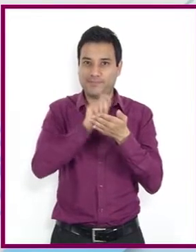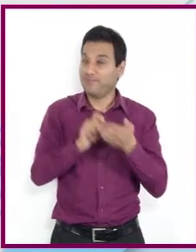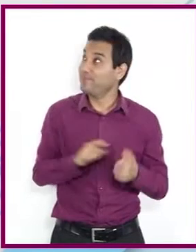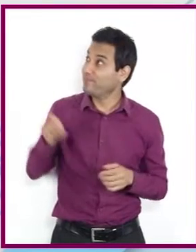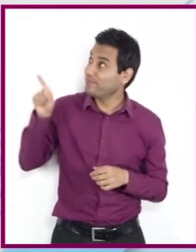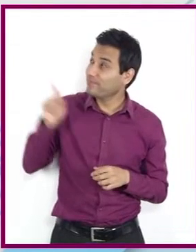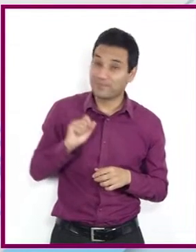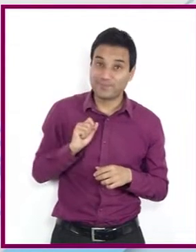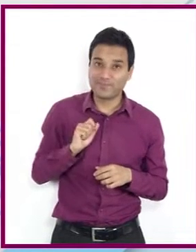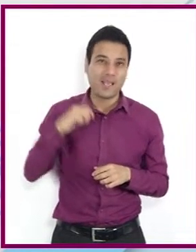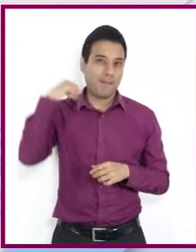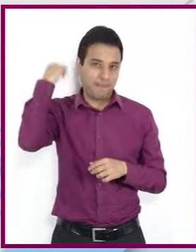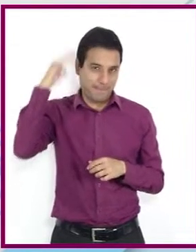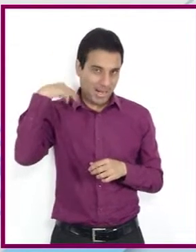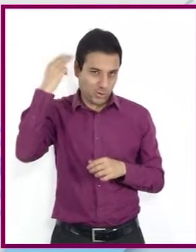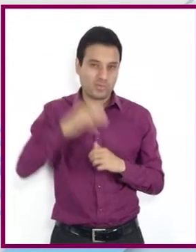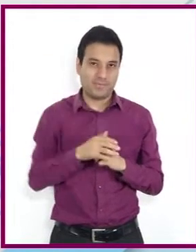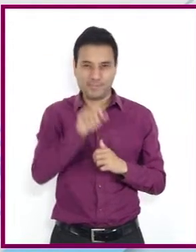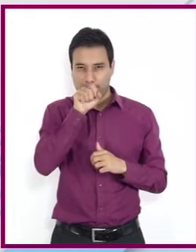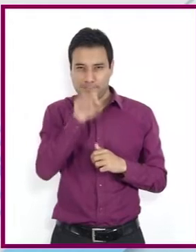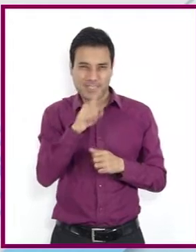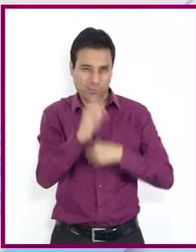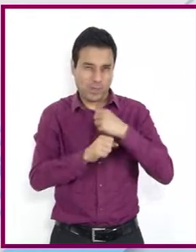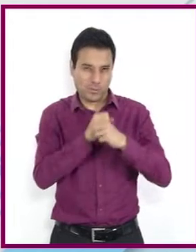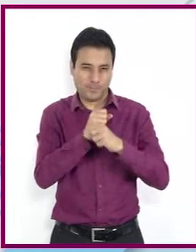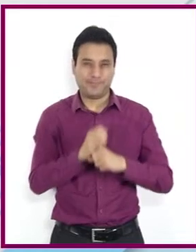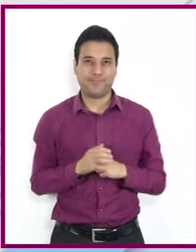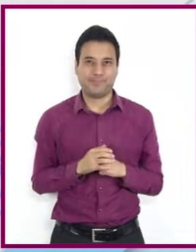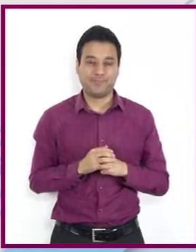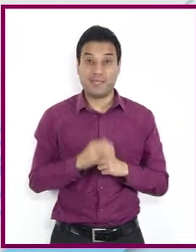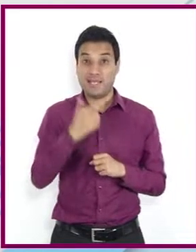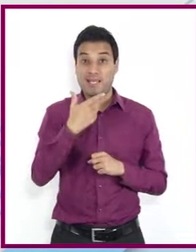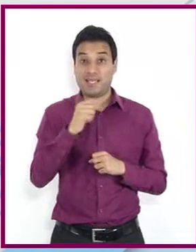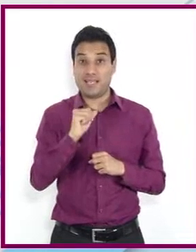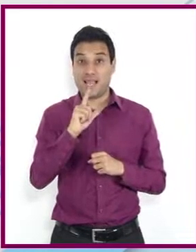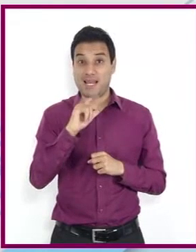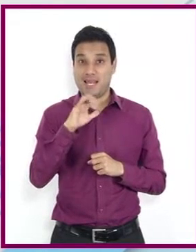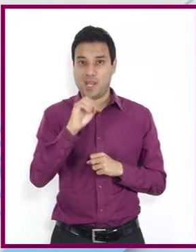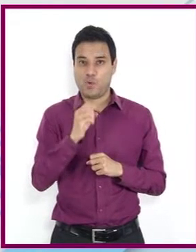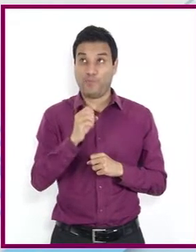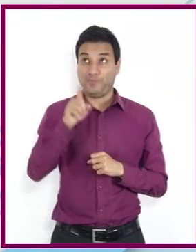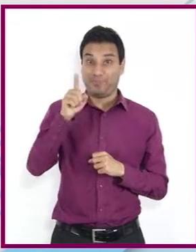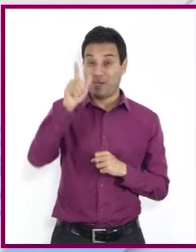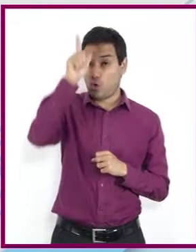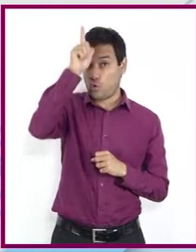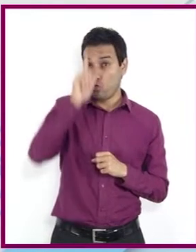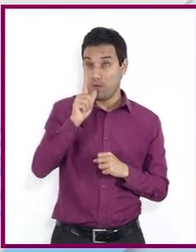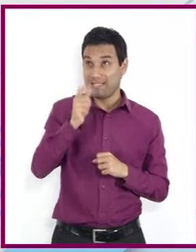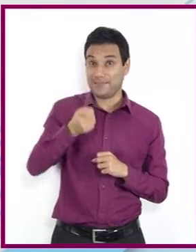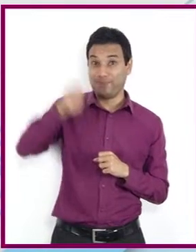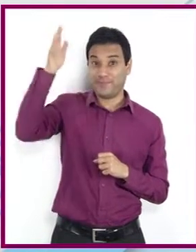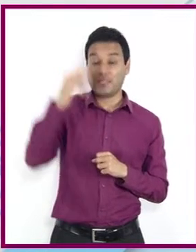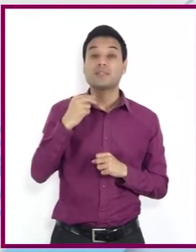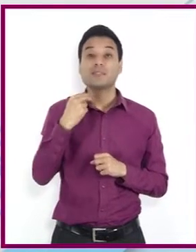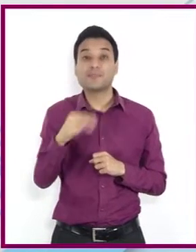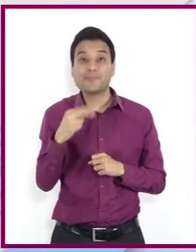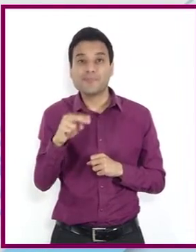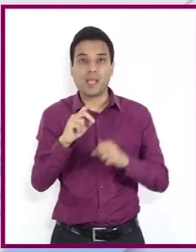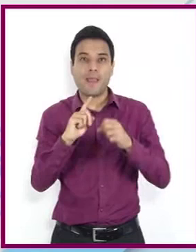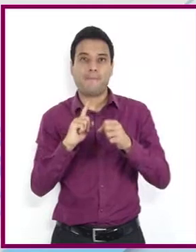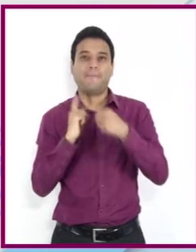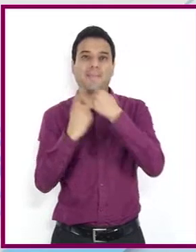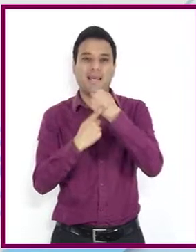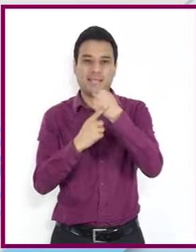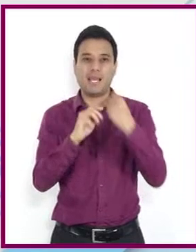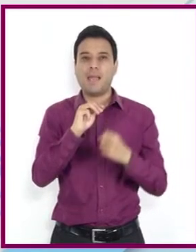Nuncius en marzo del mismo año. Galileo llamó originalmente a las lunas de Júpiter planetas medicianos, en honor de